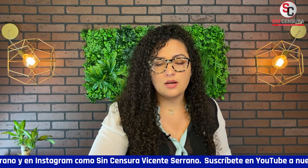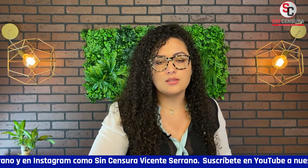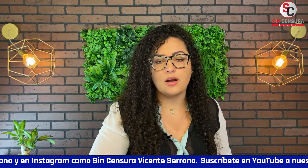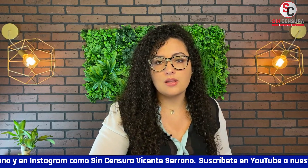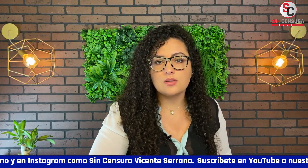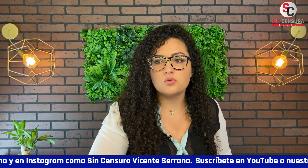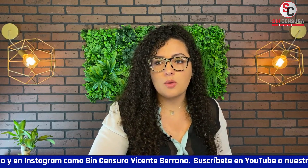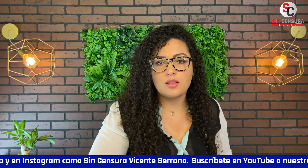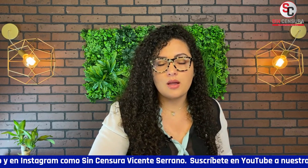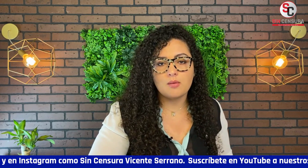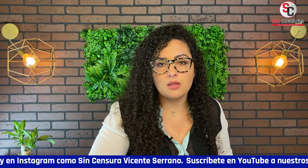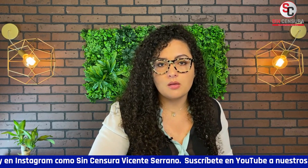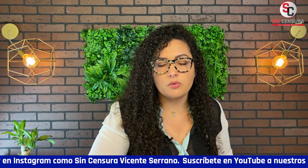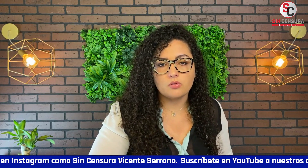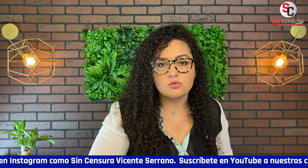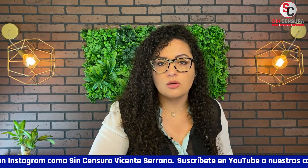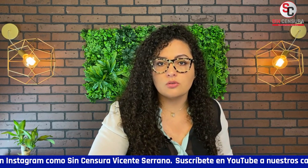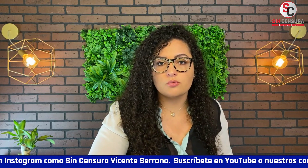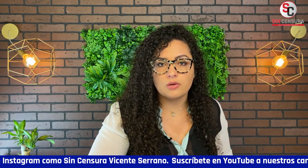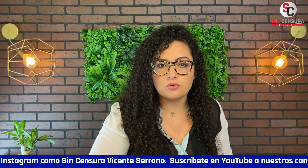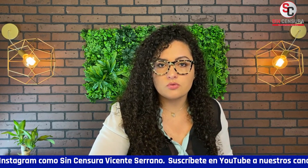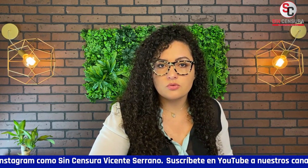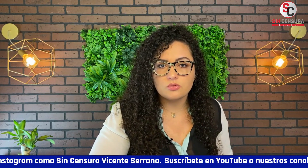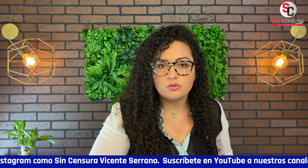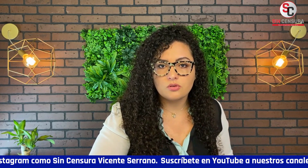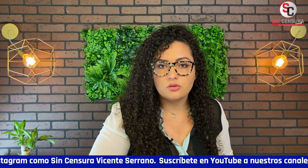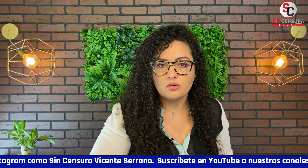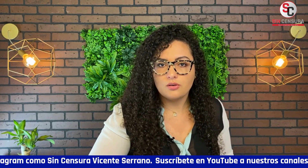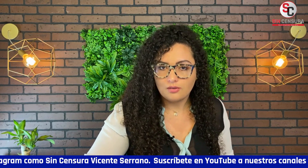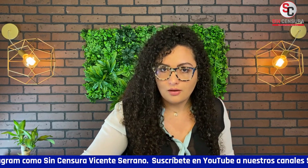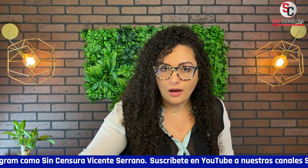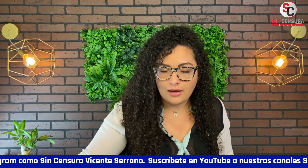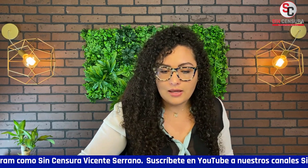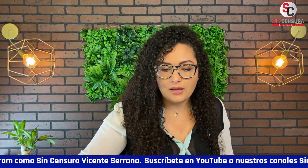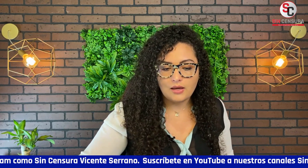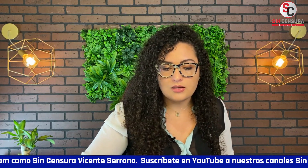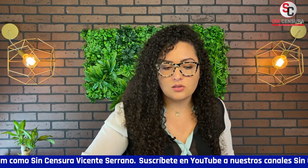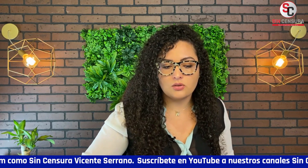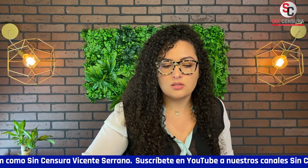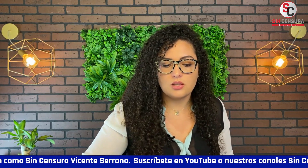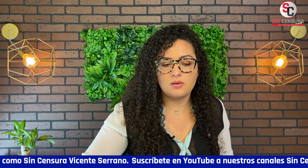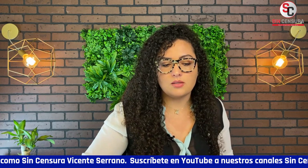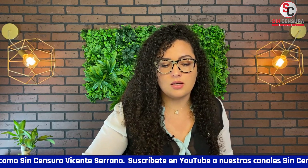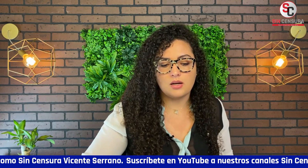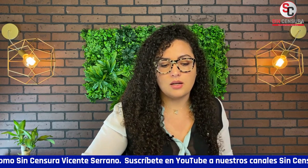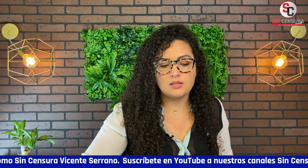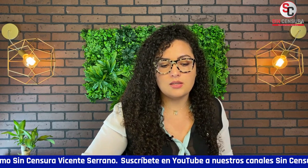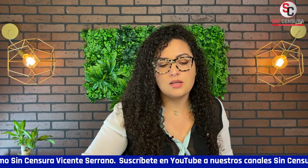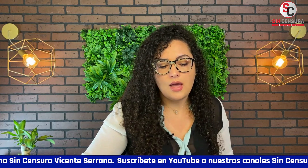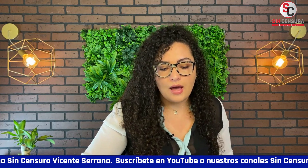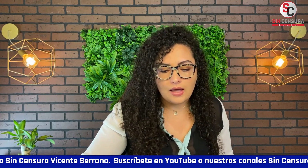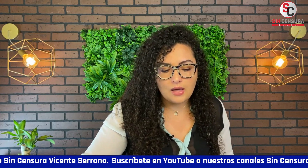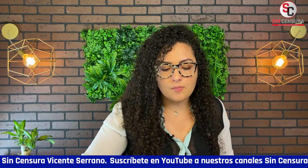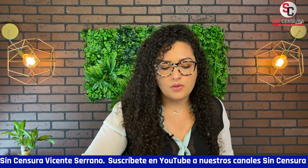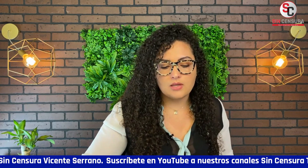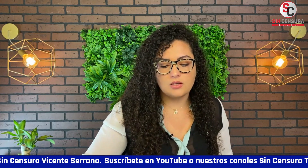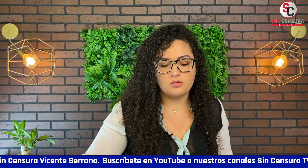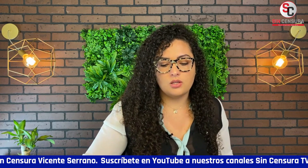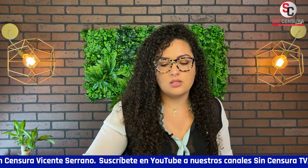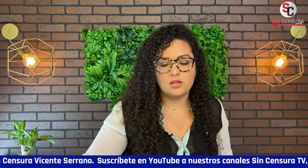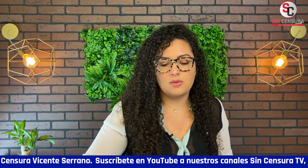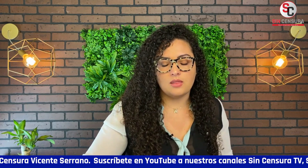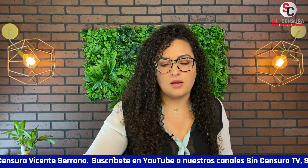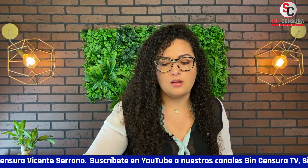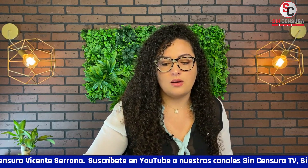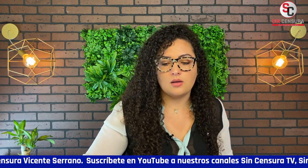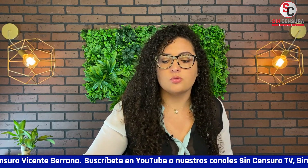personas a las que arriesgan su vida diariamente por unos cuantos pesos. Ahí es en donde se debe de hacer el análisis, ahí es en donde